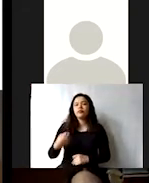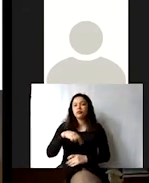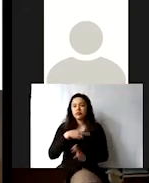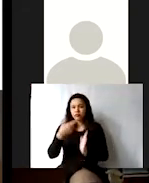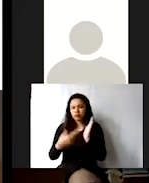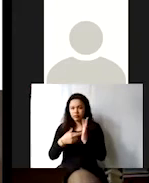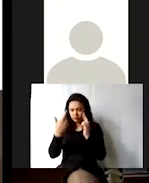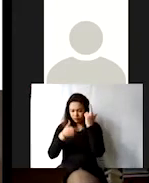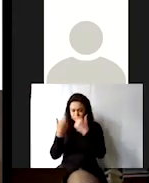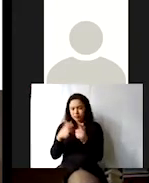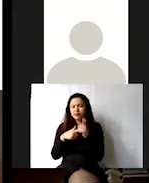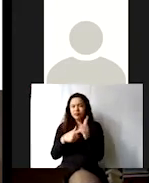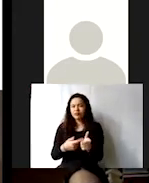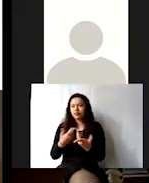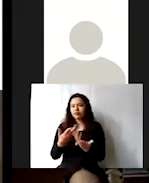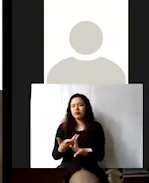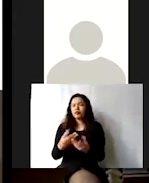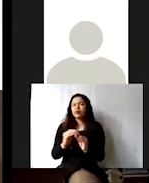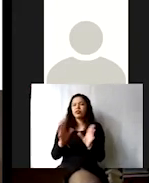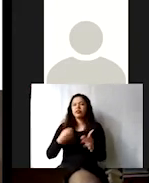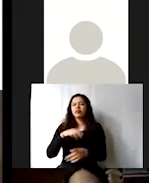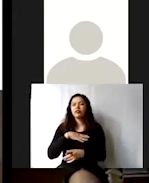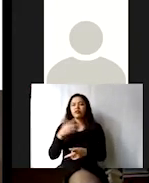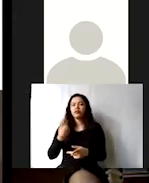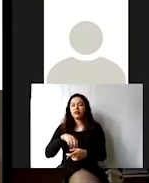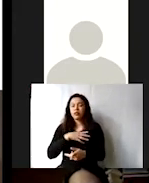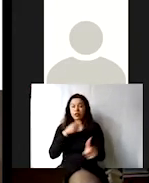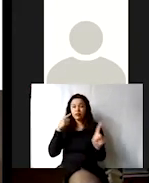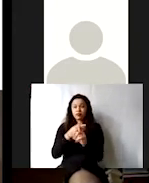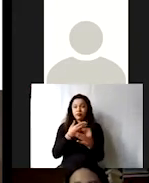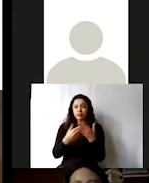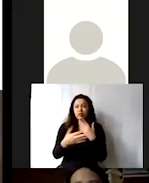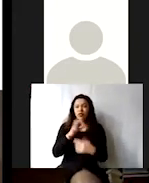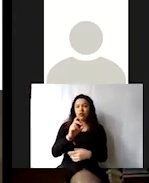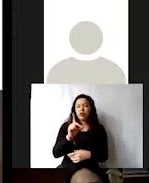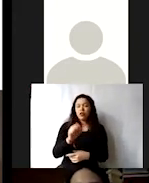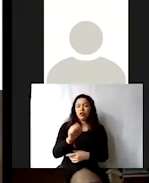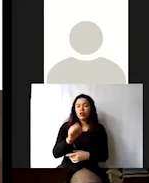y consecuentemente ir identificando nuestro quehacer acorde con los ODS.